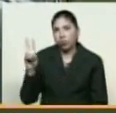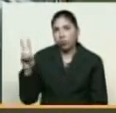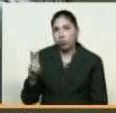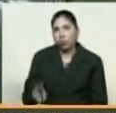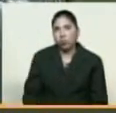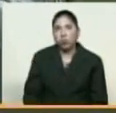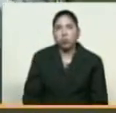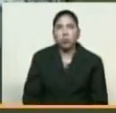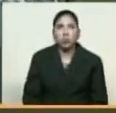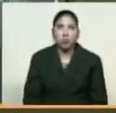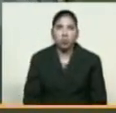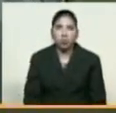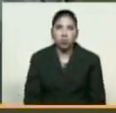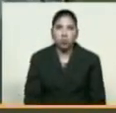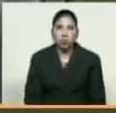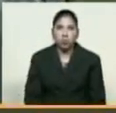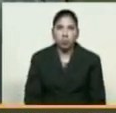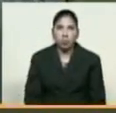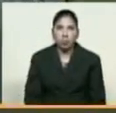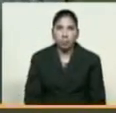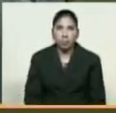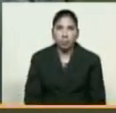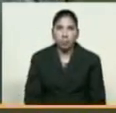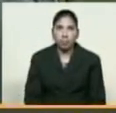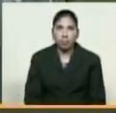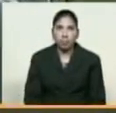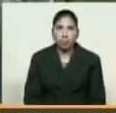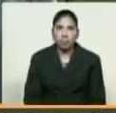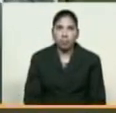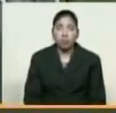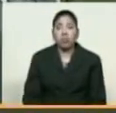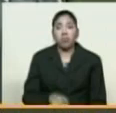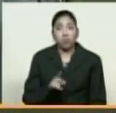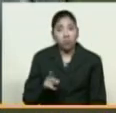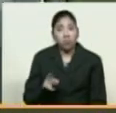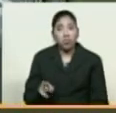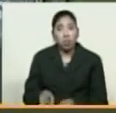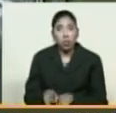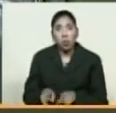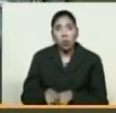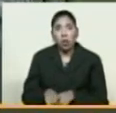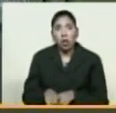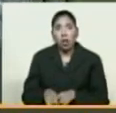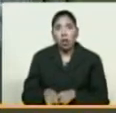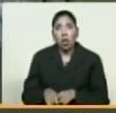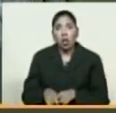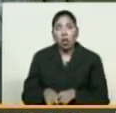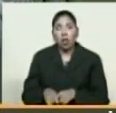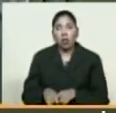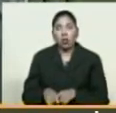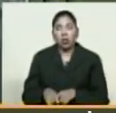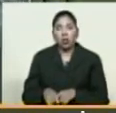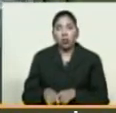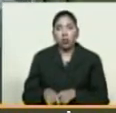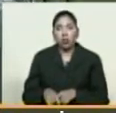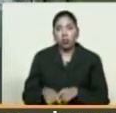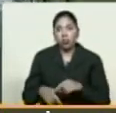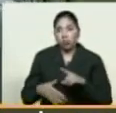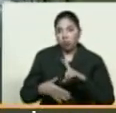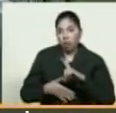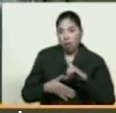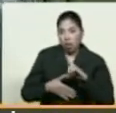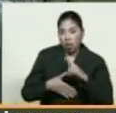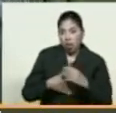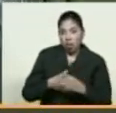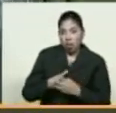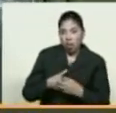para el primer cuatrimestre, y si entienden que esto podría generar también un efecto en otros países contrarios o del mismo